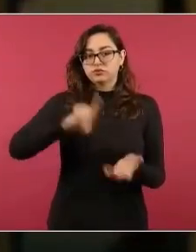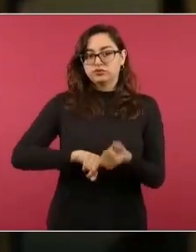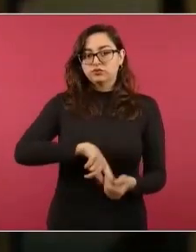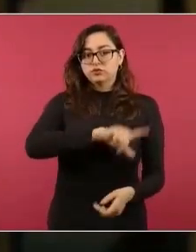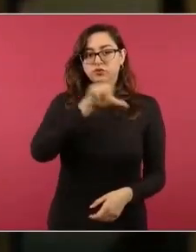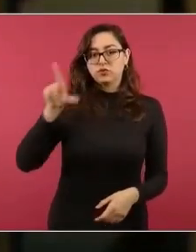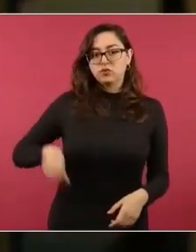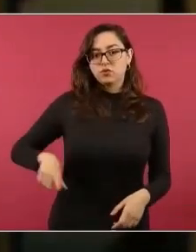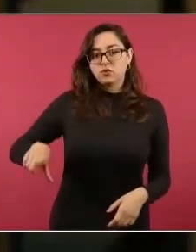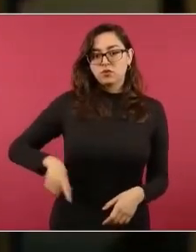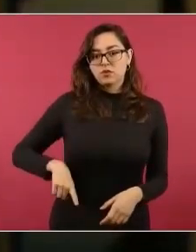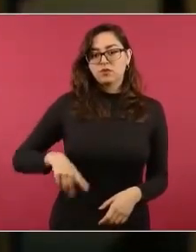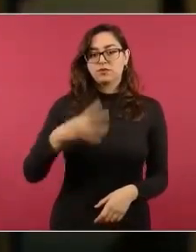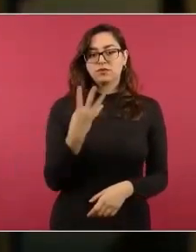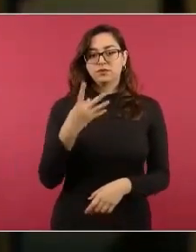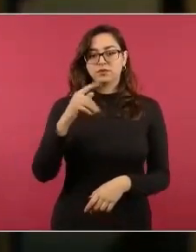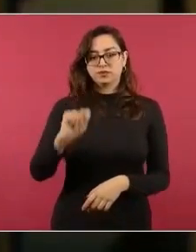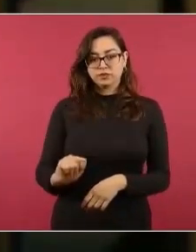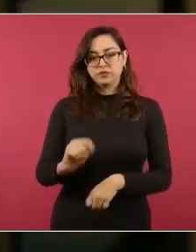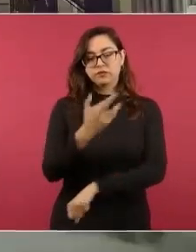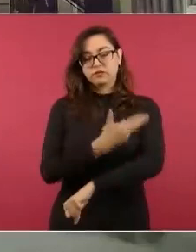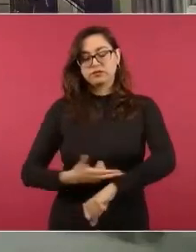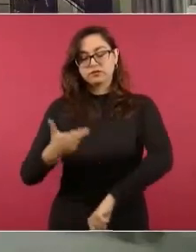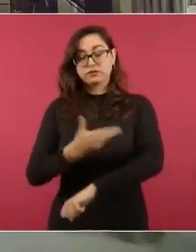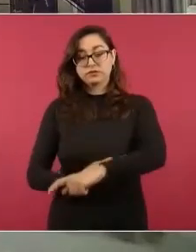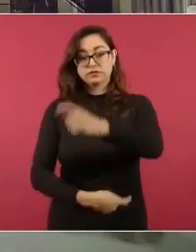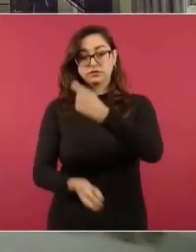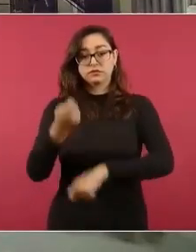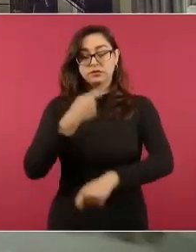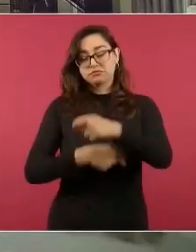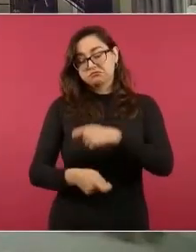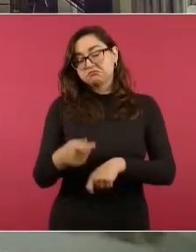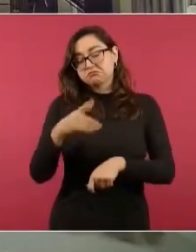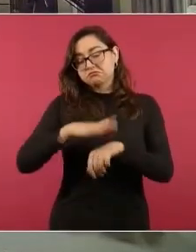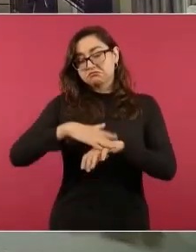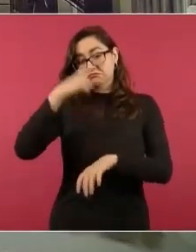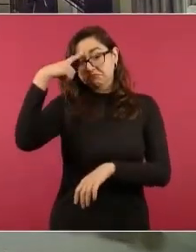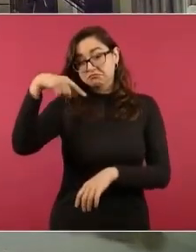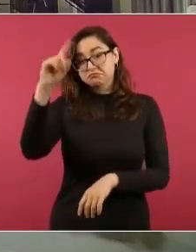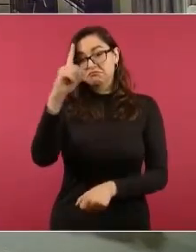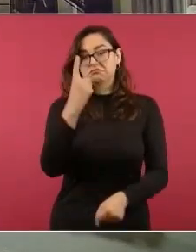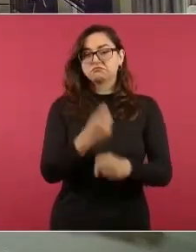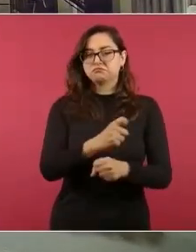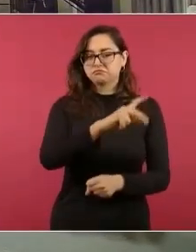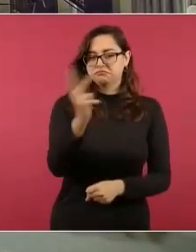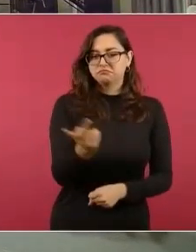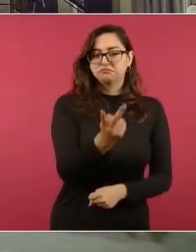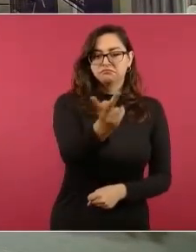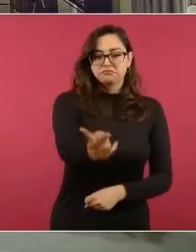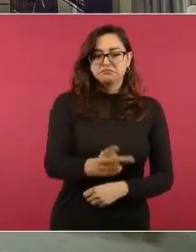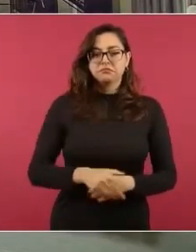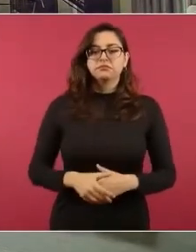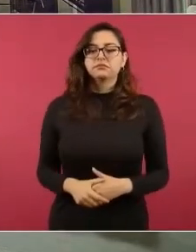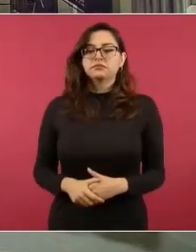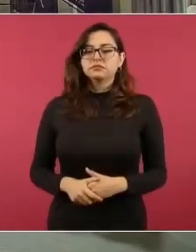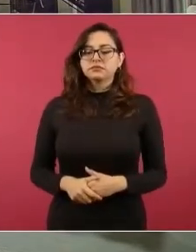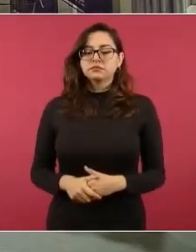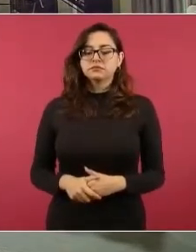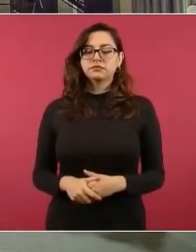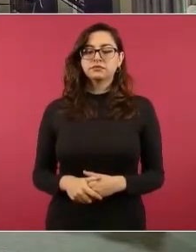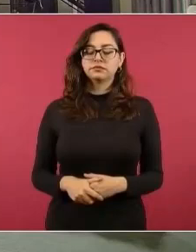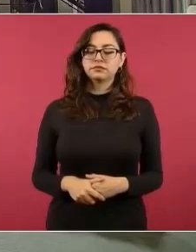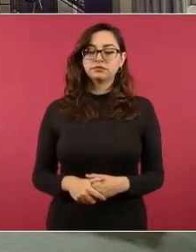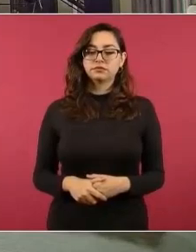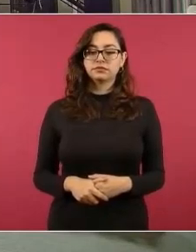podría facilitar su gestión. Es la primera pregunta, presidente. Bueno, va a estar con